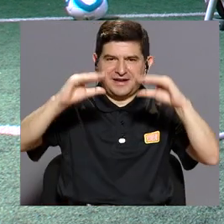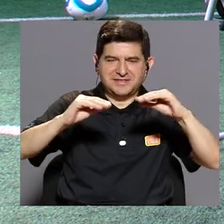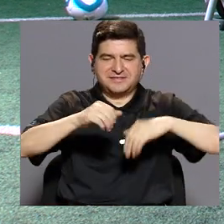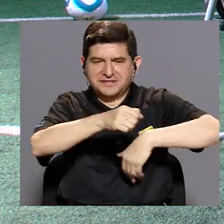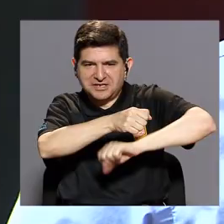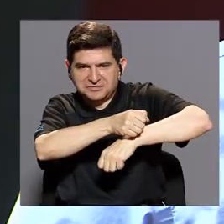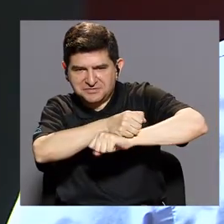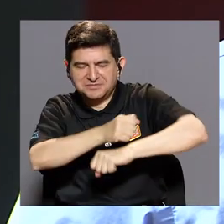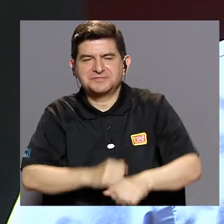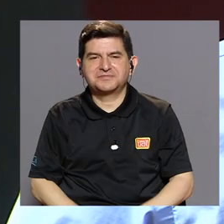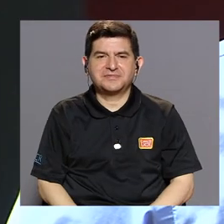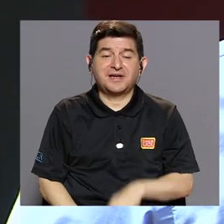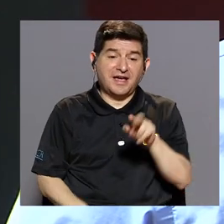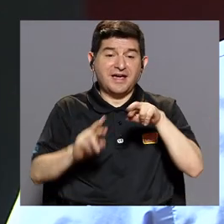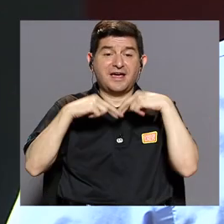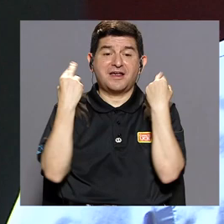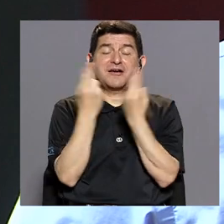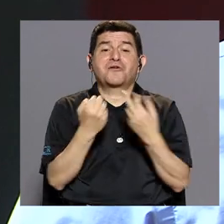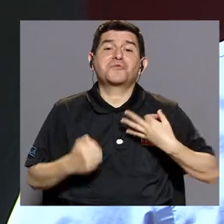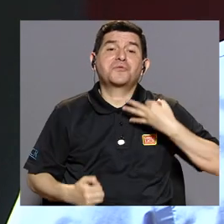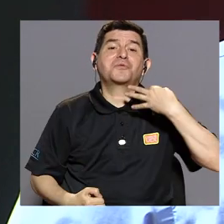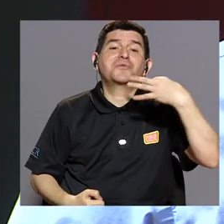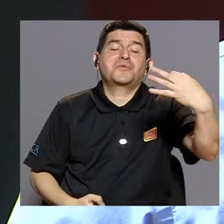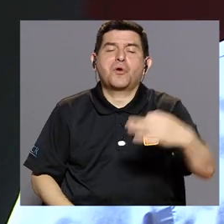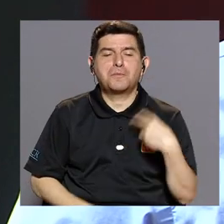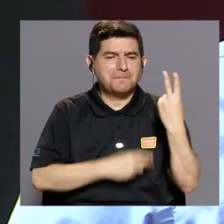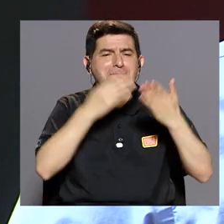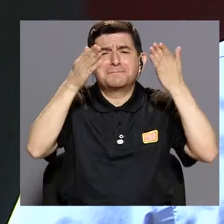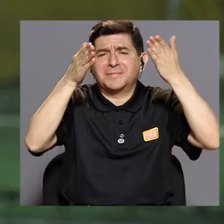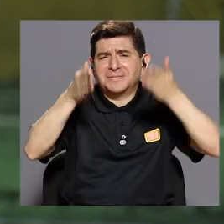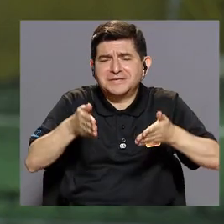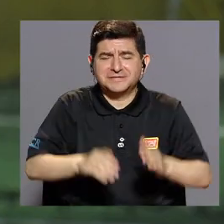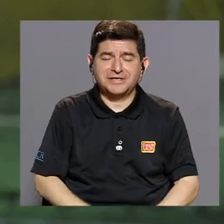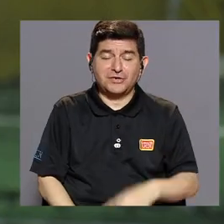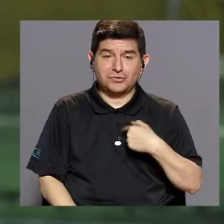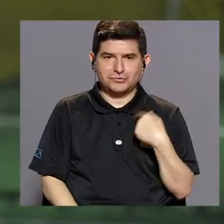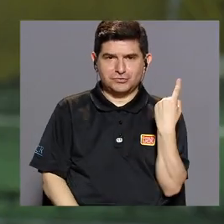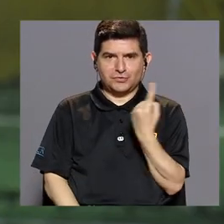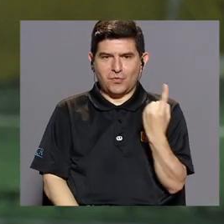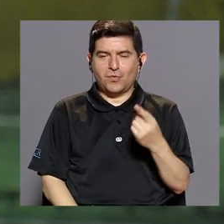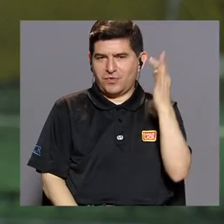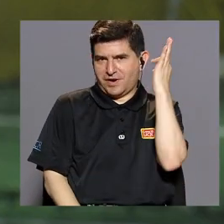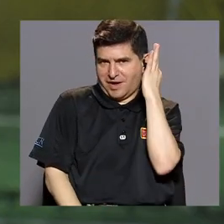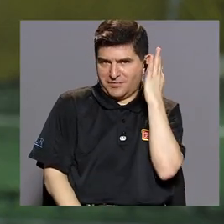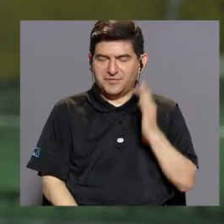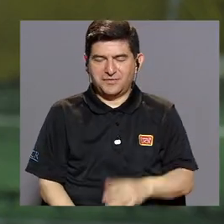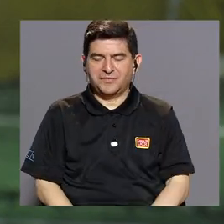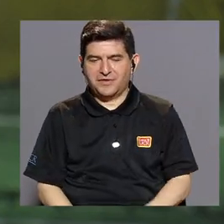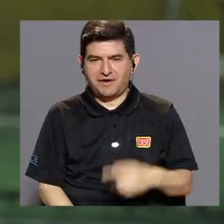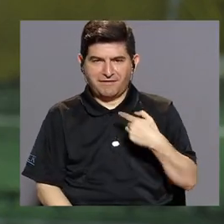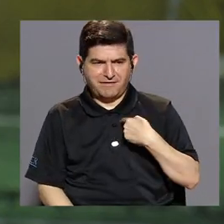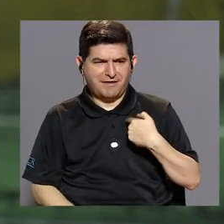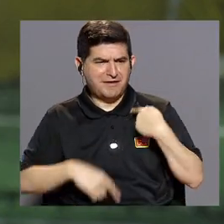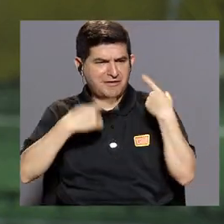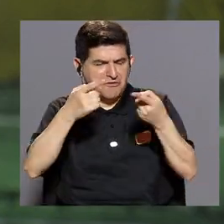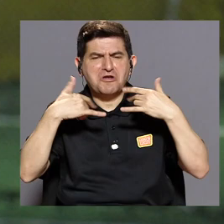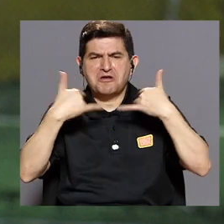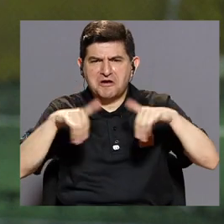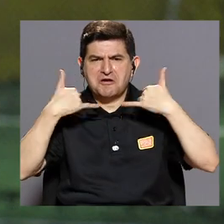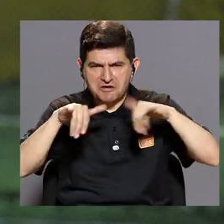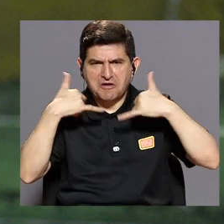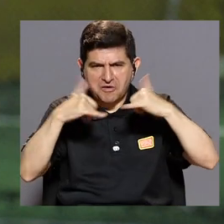tarde. Y era como una reunión diaria, ¿verdad? Todos los vecinos. Yo era la única mujer que iba a